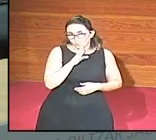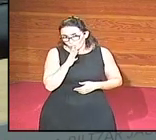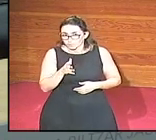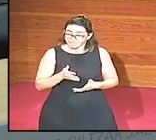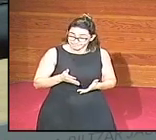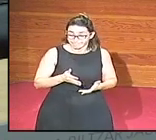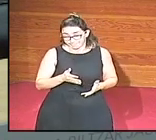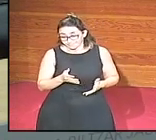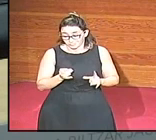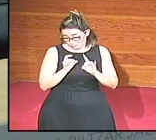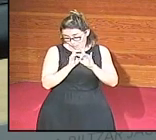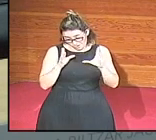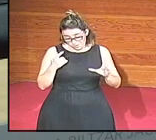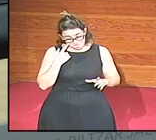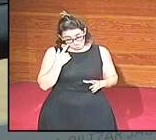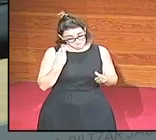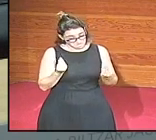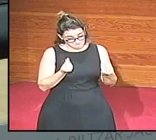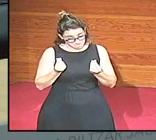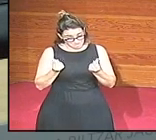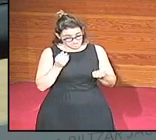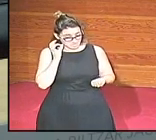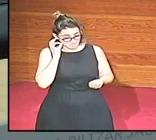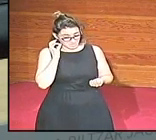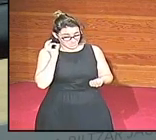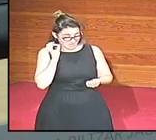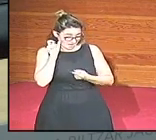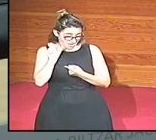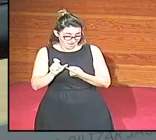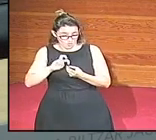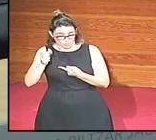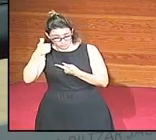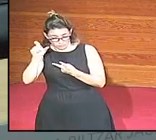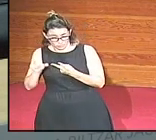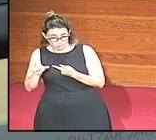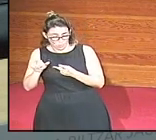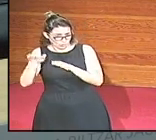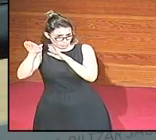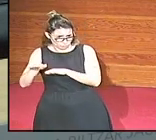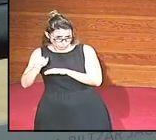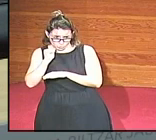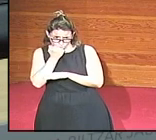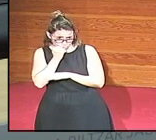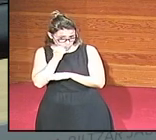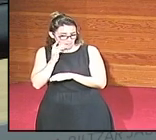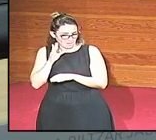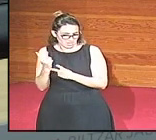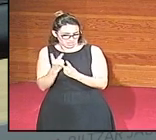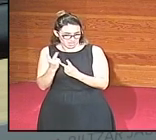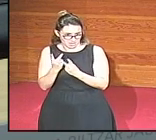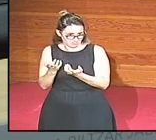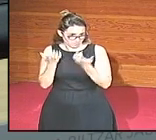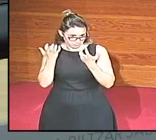porque obviamente quien pinta que va a ganar son Salvini y la otra, que son abiertamente pro Putin y patrocinados por este